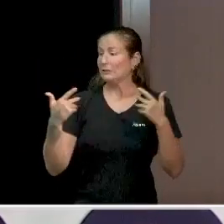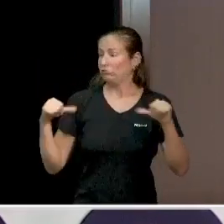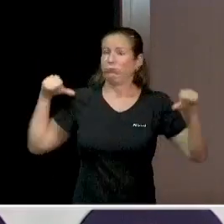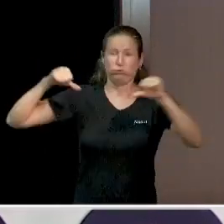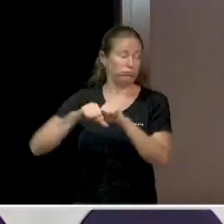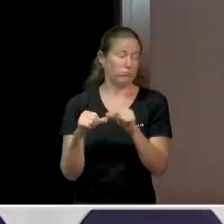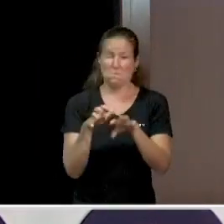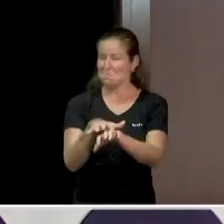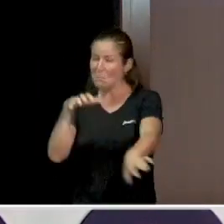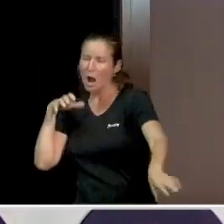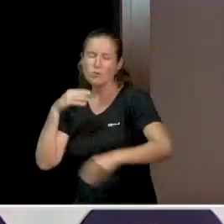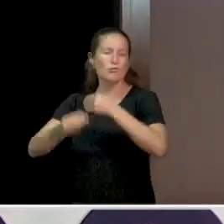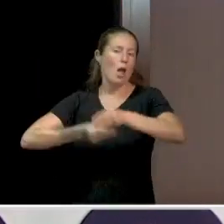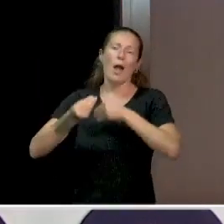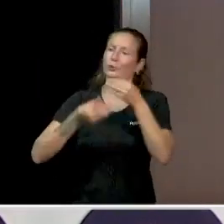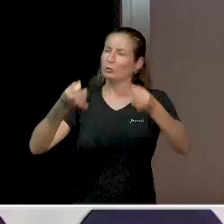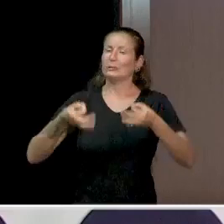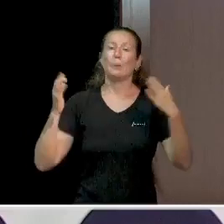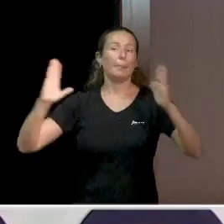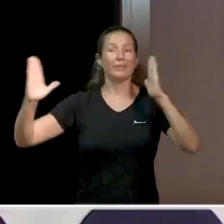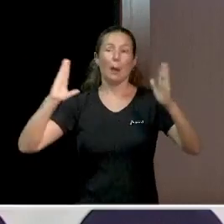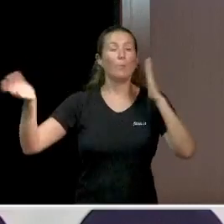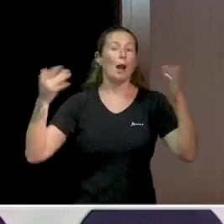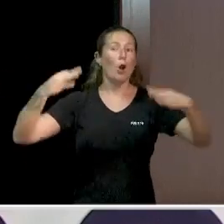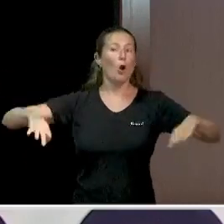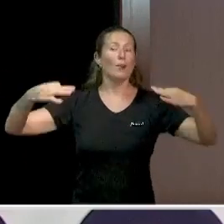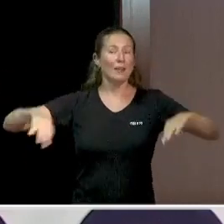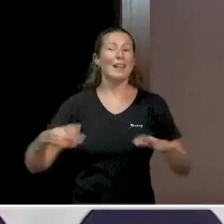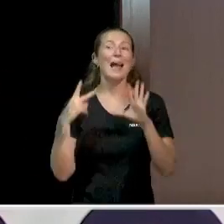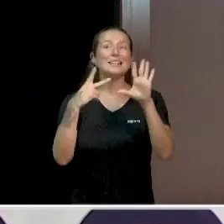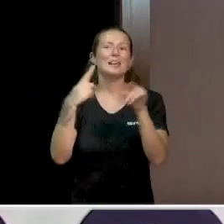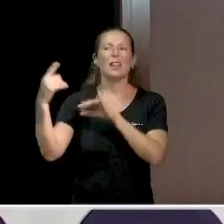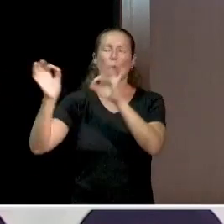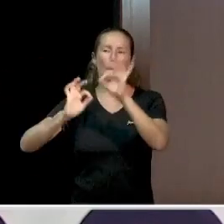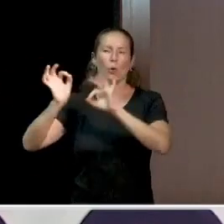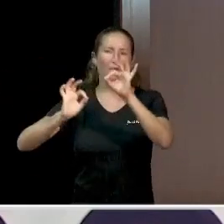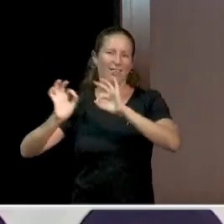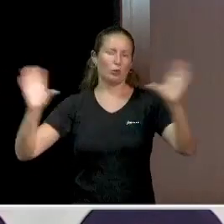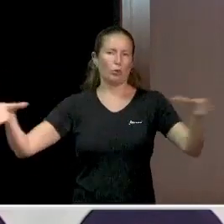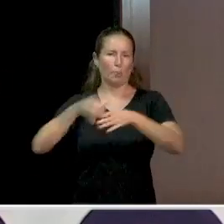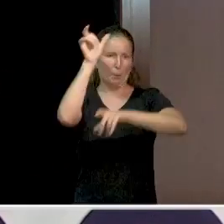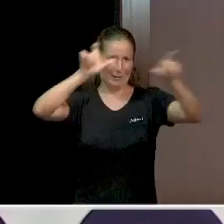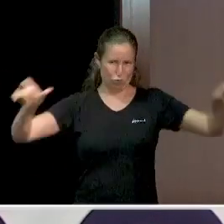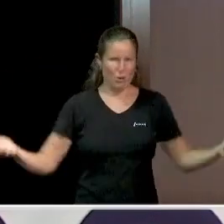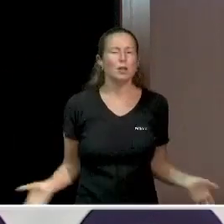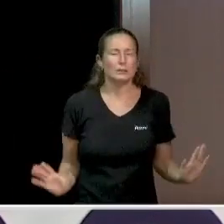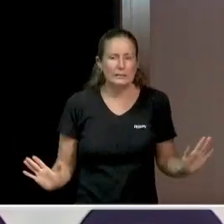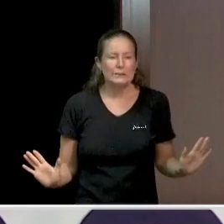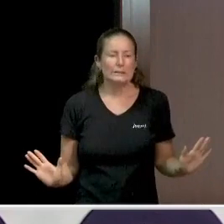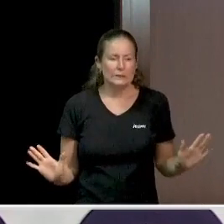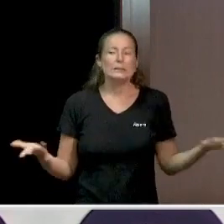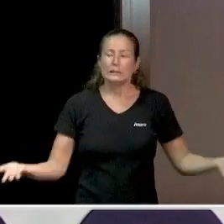ejecutan, contratos temporales ordinarios, el 71% de la contratación. Entonces, claro, llegada